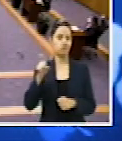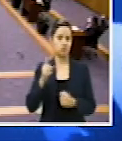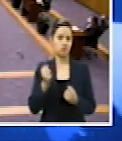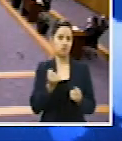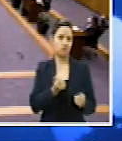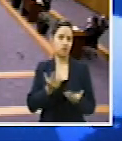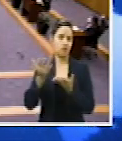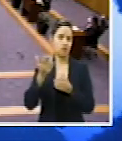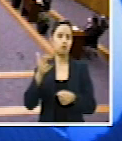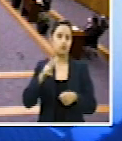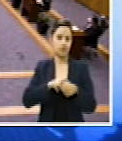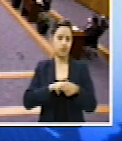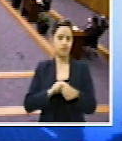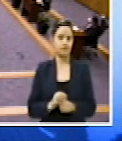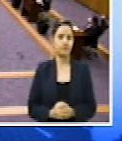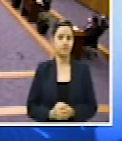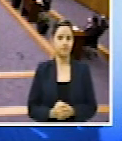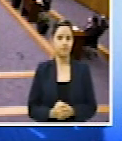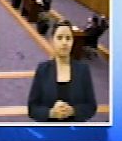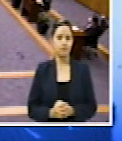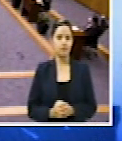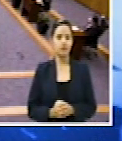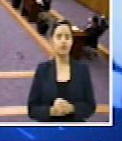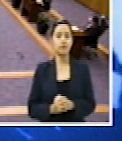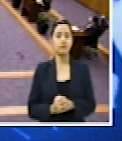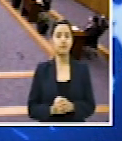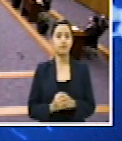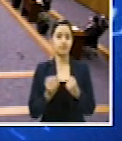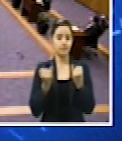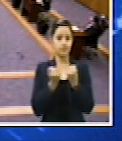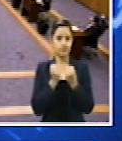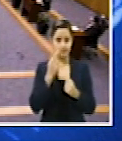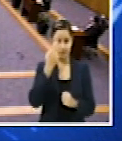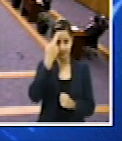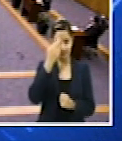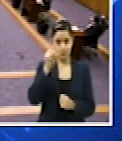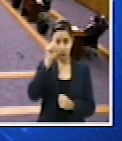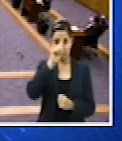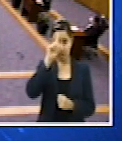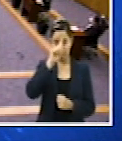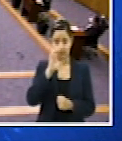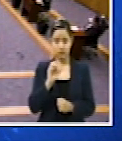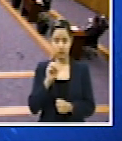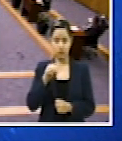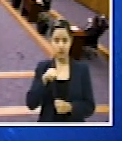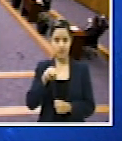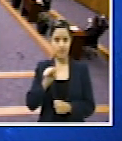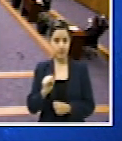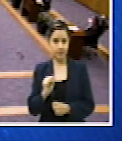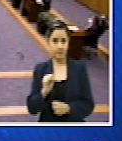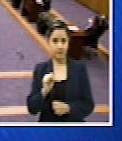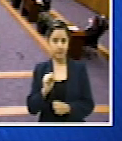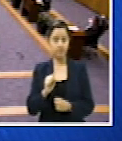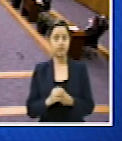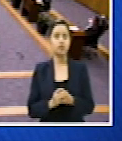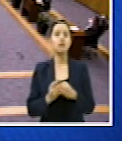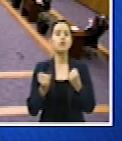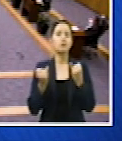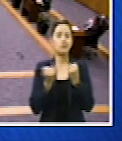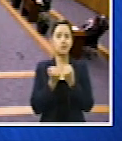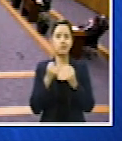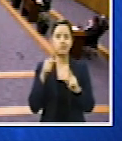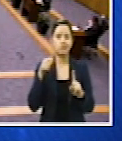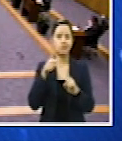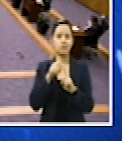presupuesto y específicamente con el propósito de tener recursos para realizar la consulta popular, la que